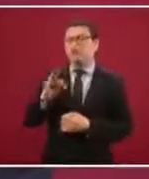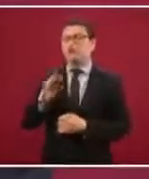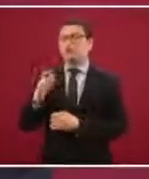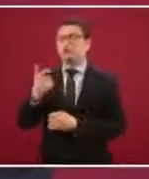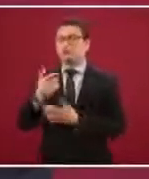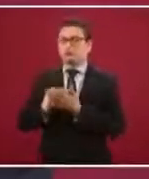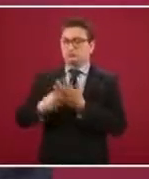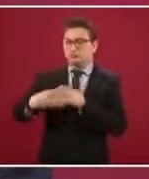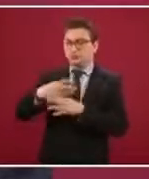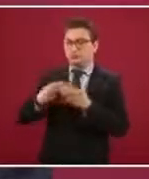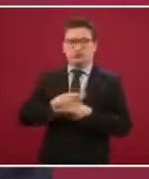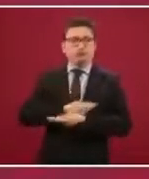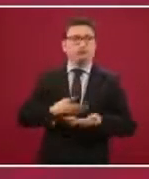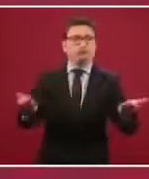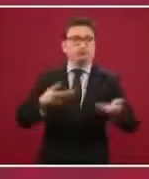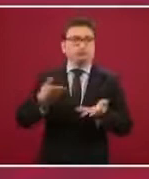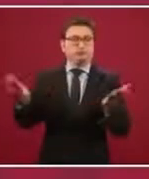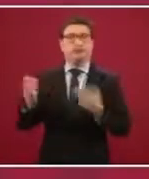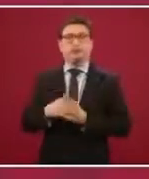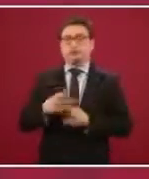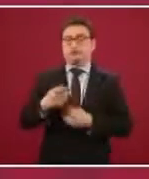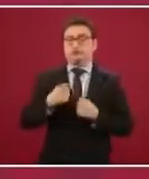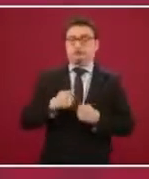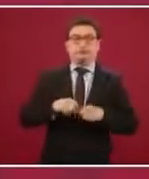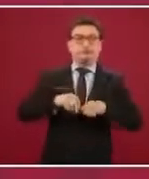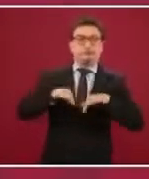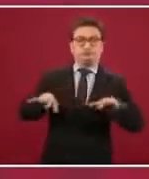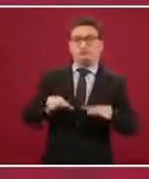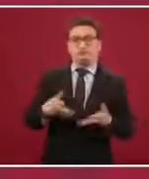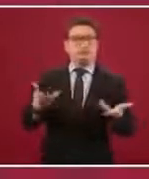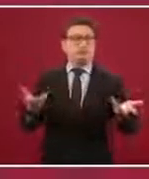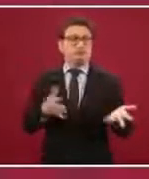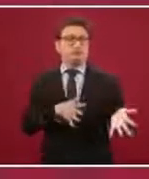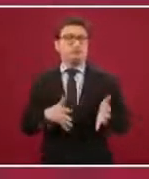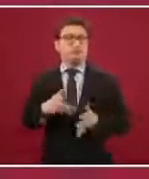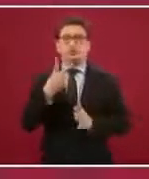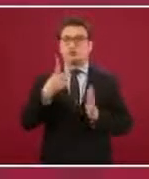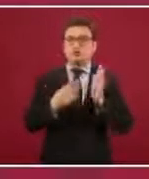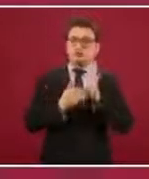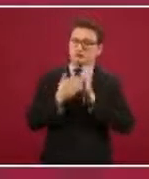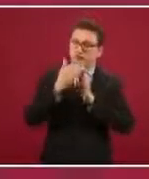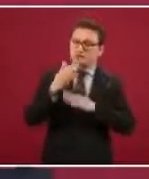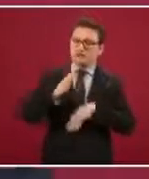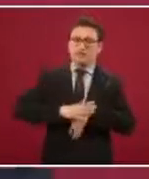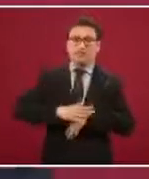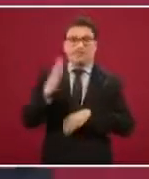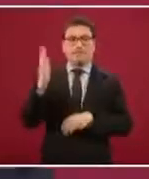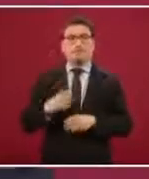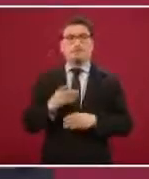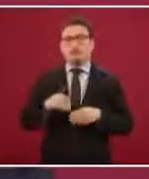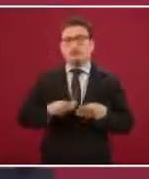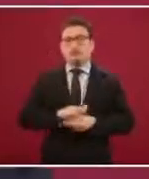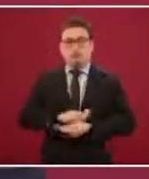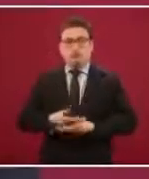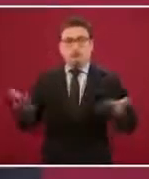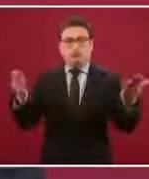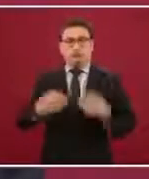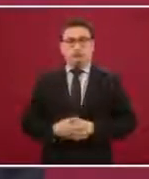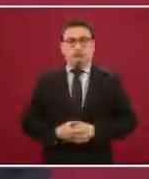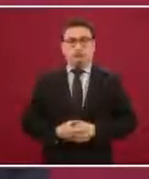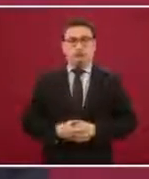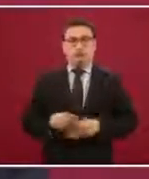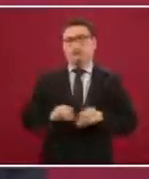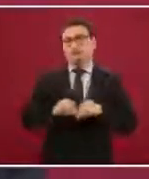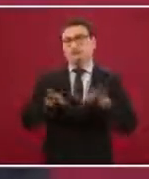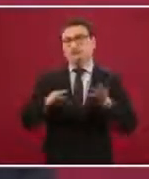bueno ahí también tendrá un pleno impacto estamos hablando más de dos millones en esa distribución el impacto pues